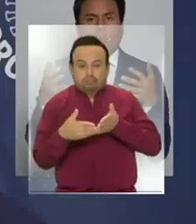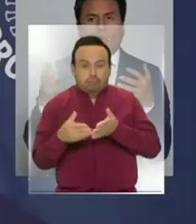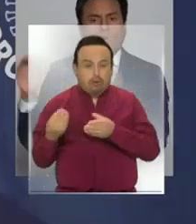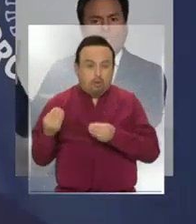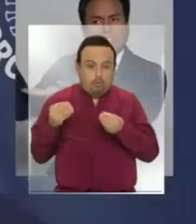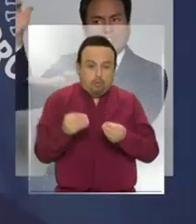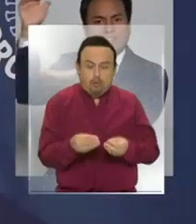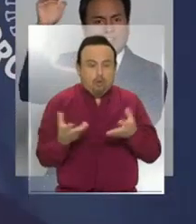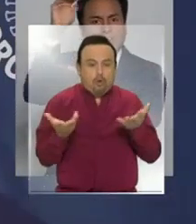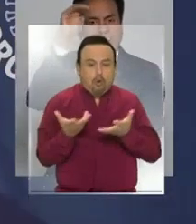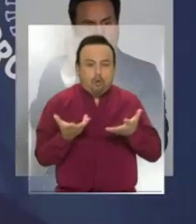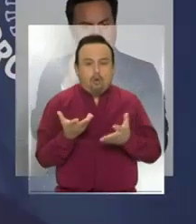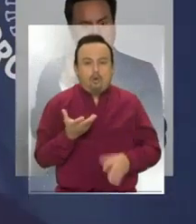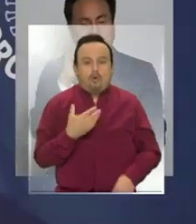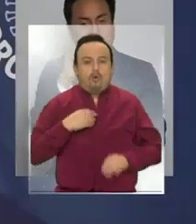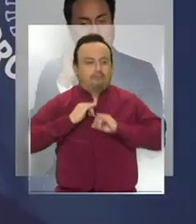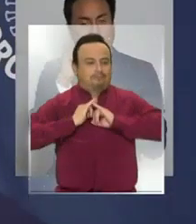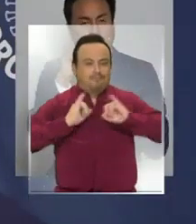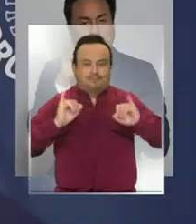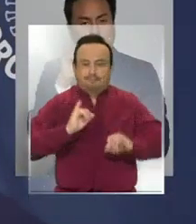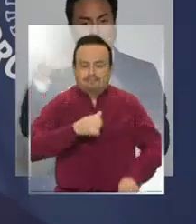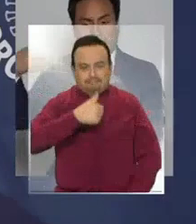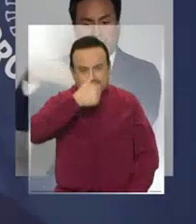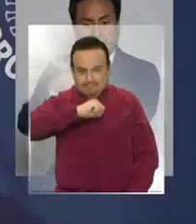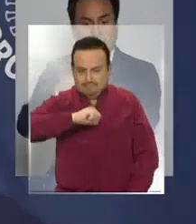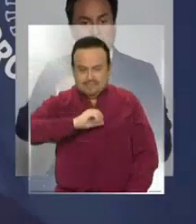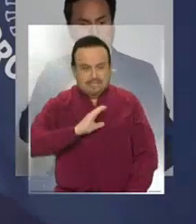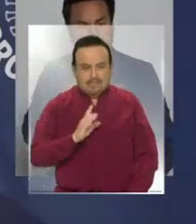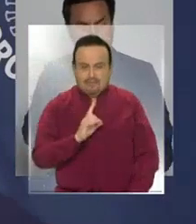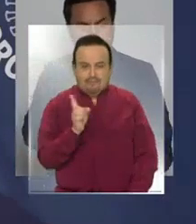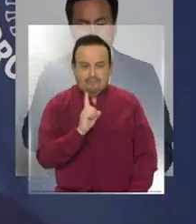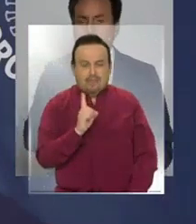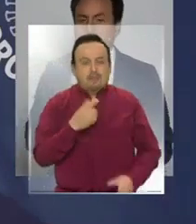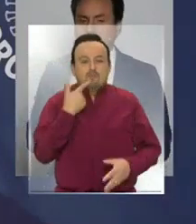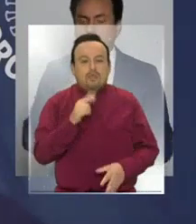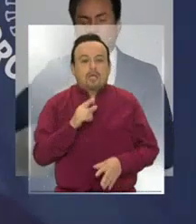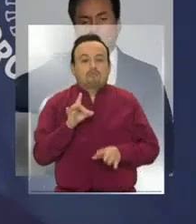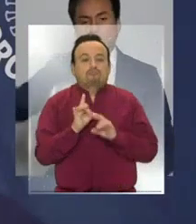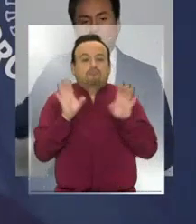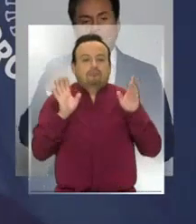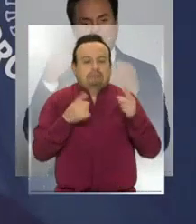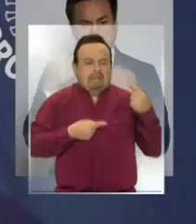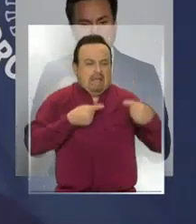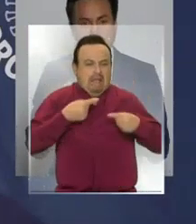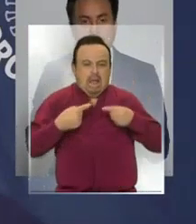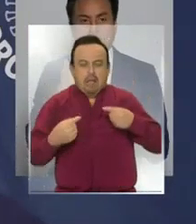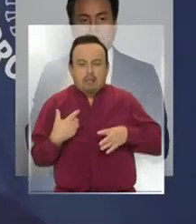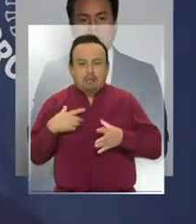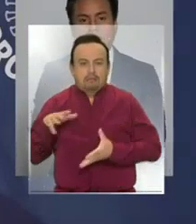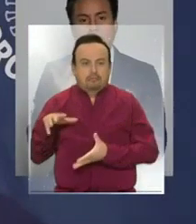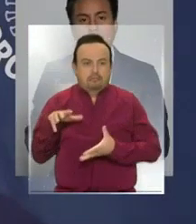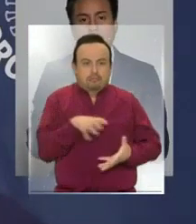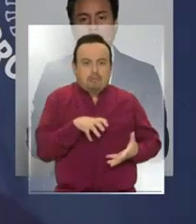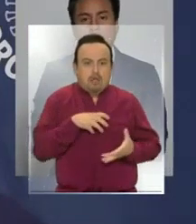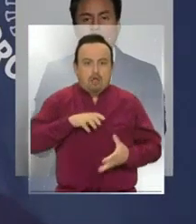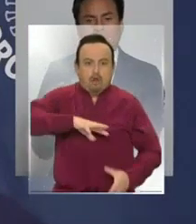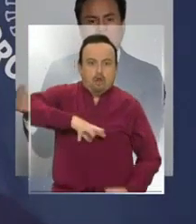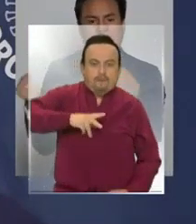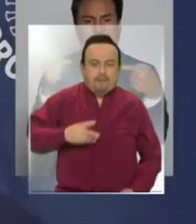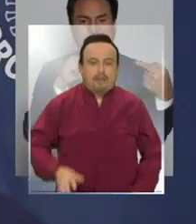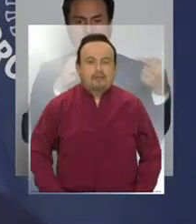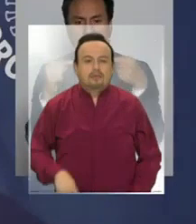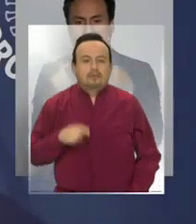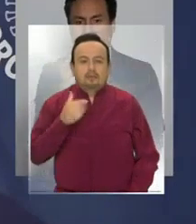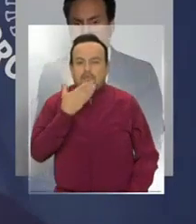que estos insumos van a ser ingresados al país, hemos decidido, dado que se ha declarado una suerte de guerra de